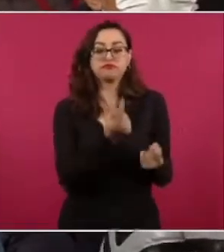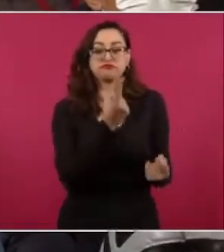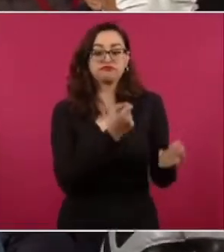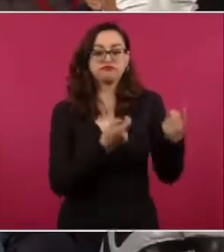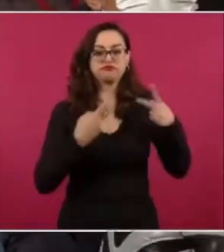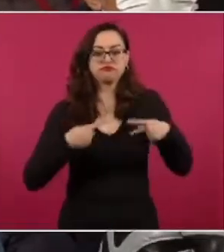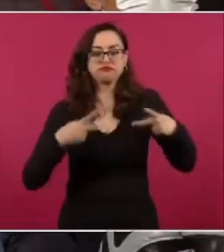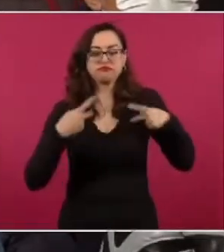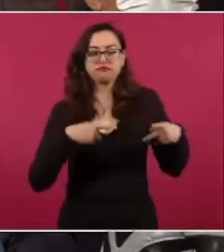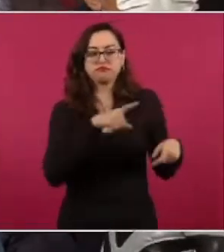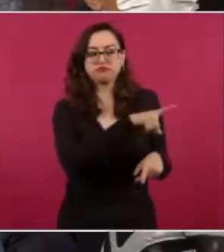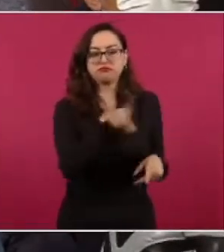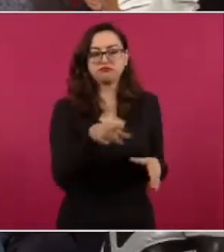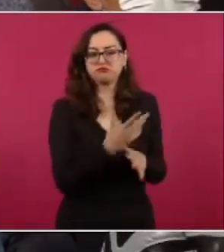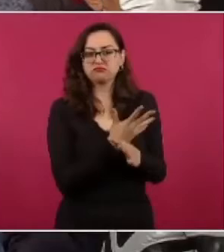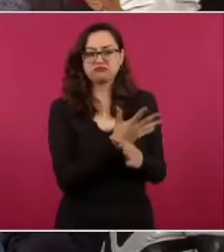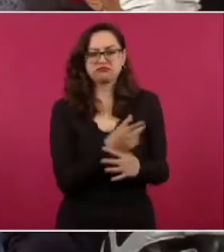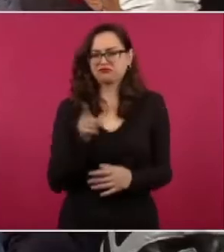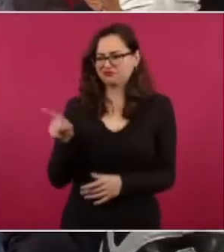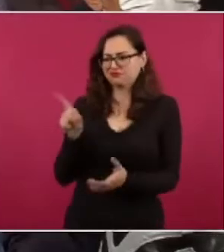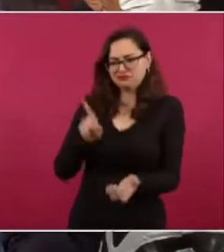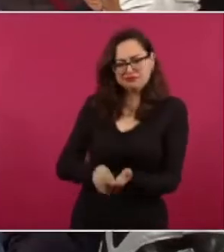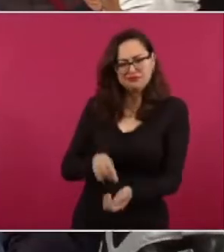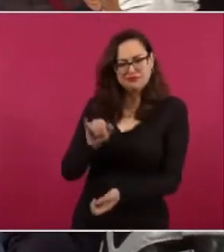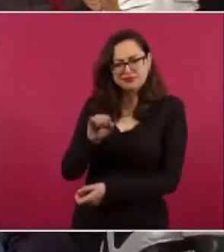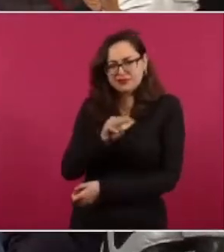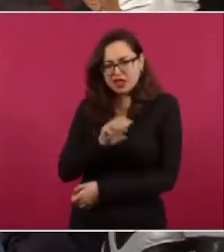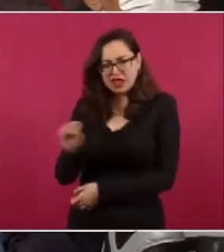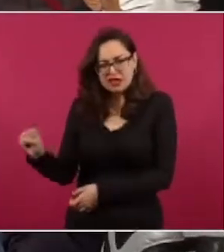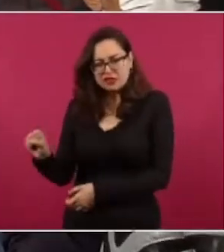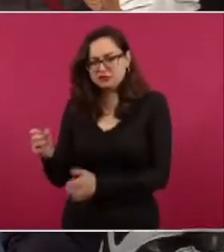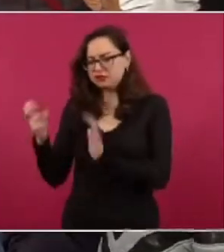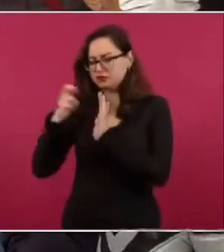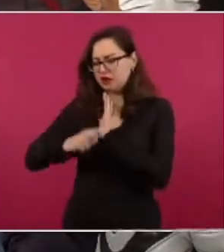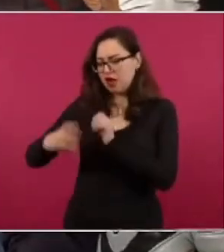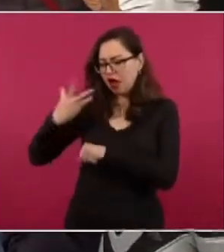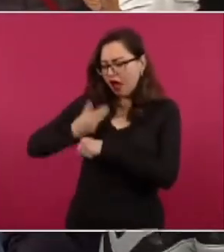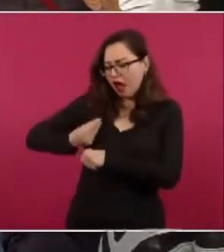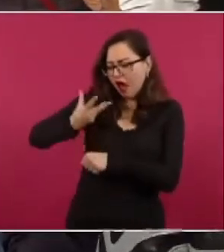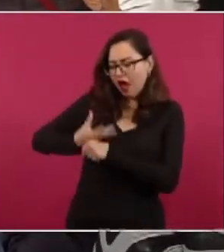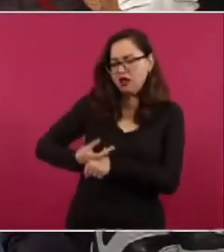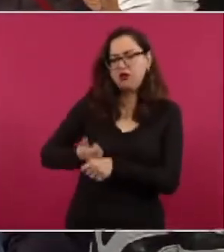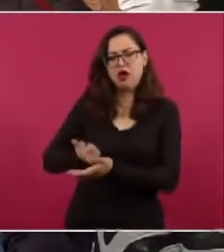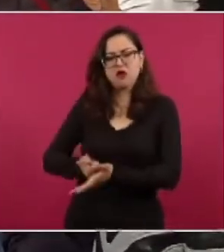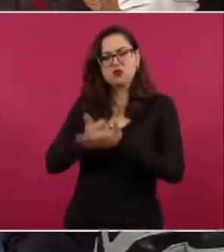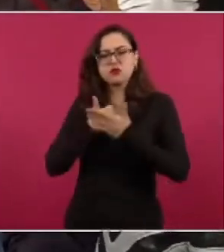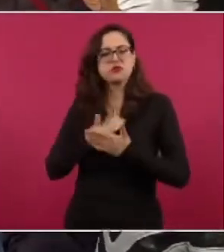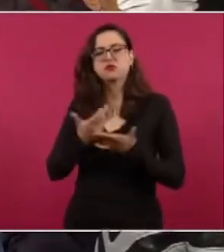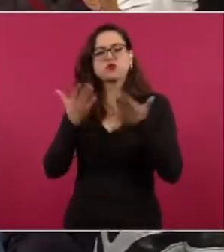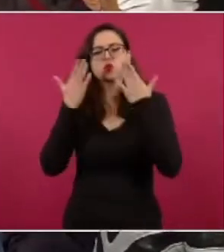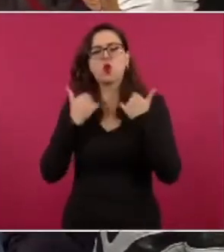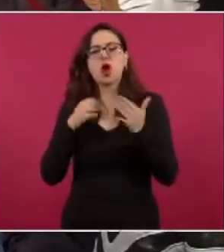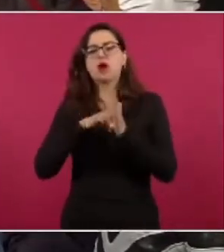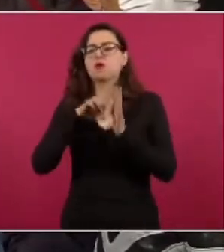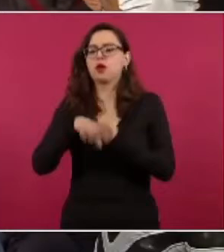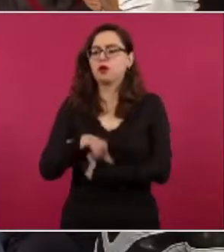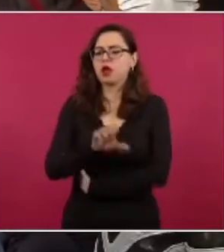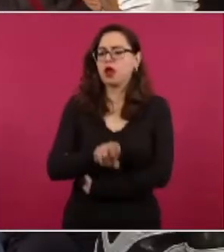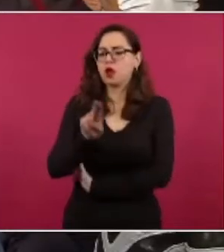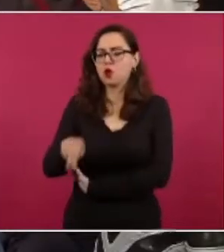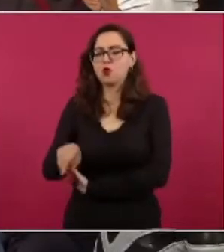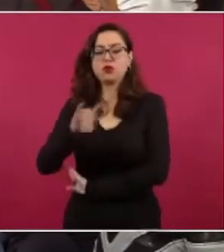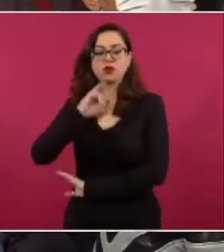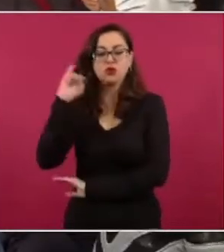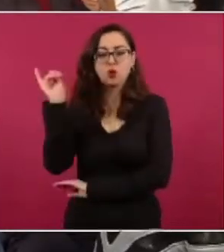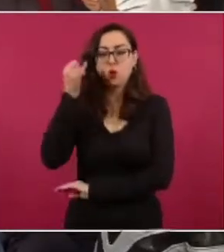existen cirujanos que los puedan ayudar en todo el país, sobre todo en Cancún, en Tijuana, en varios lugares.